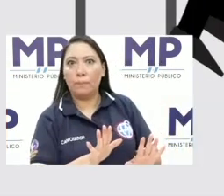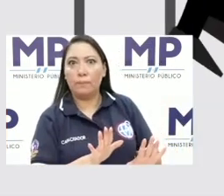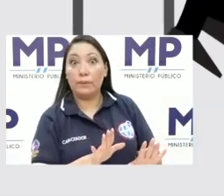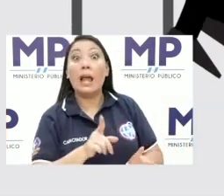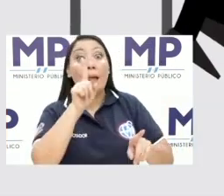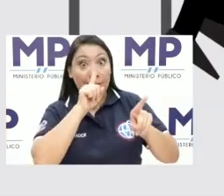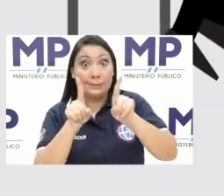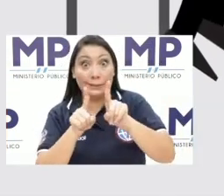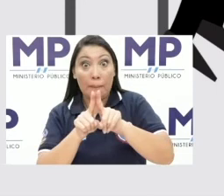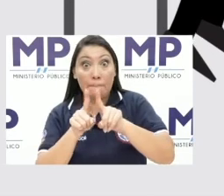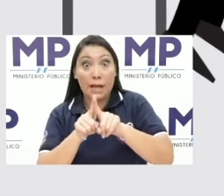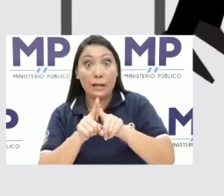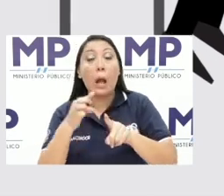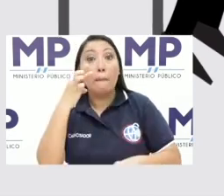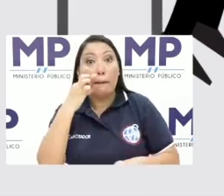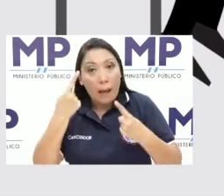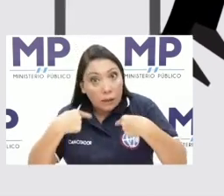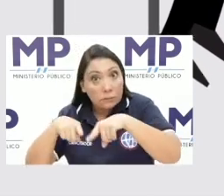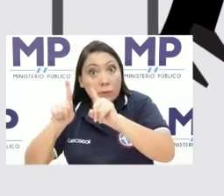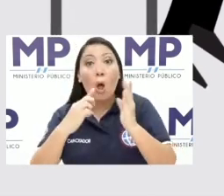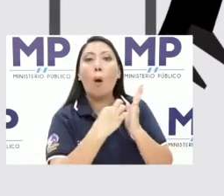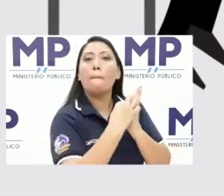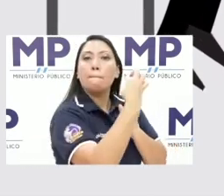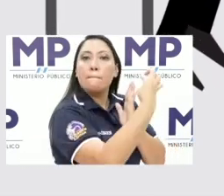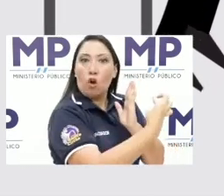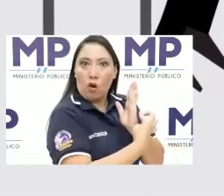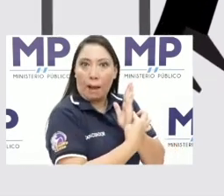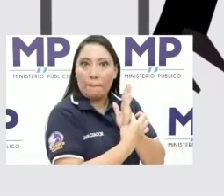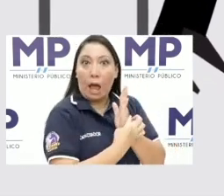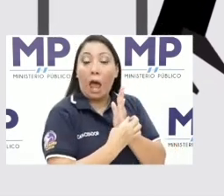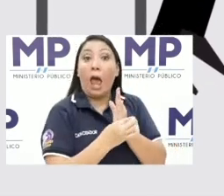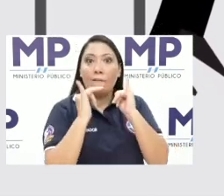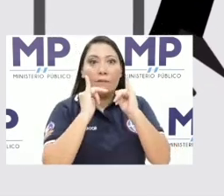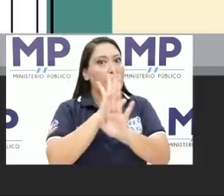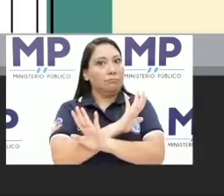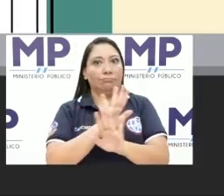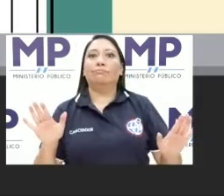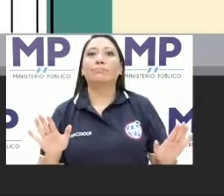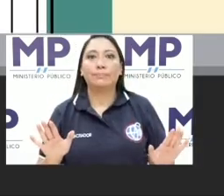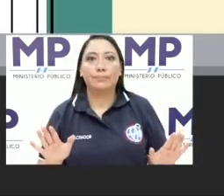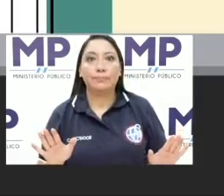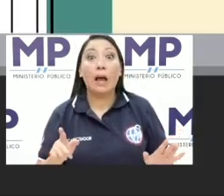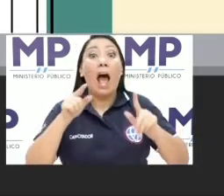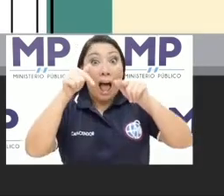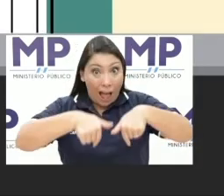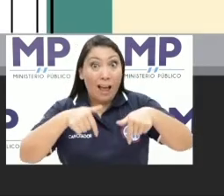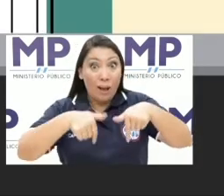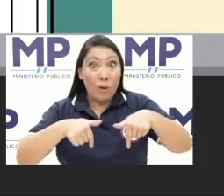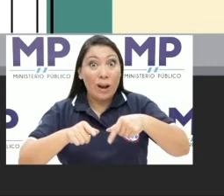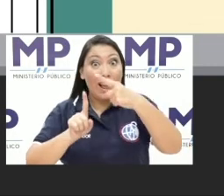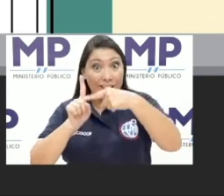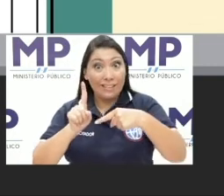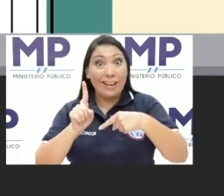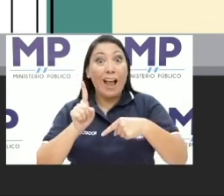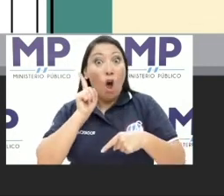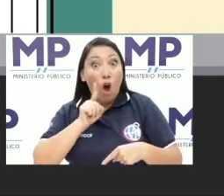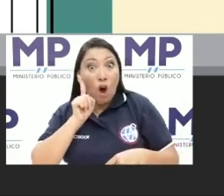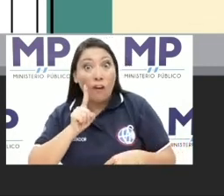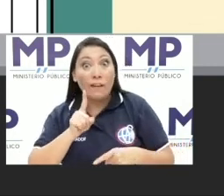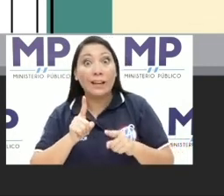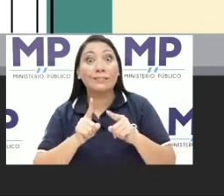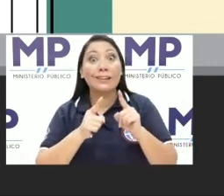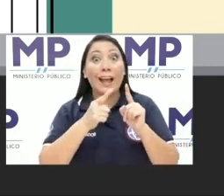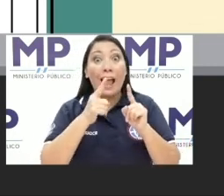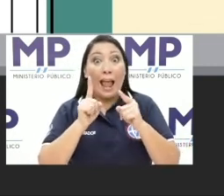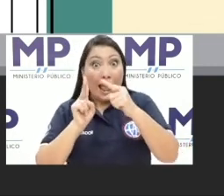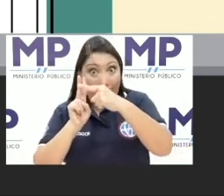shukuhe rishokil tahin kem epa hongwokah rech uya I kanakrik abarik. Chanim ria Fernando shukuhe rralishik